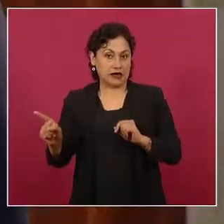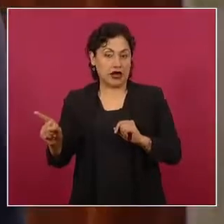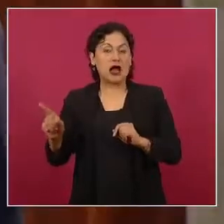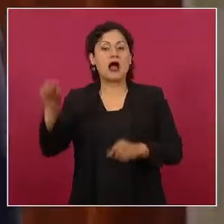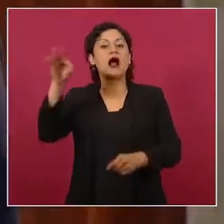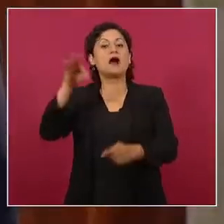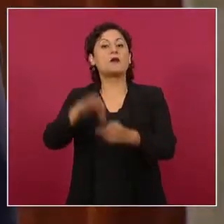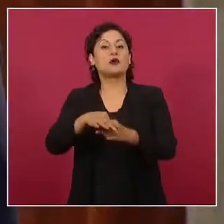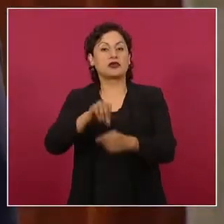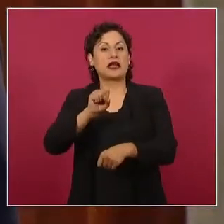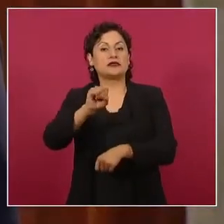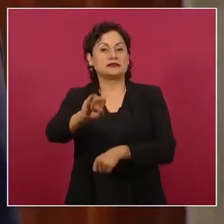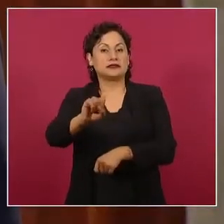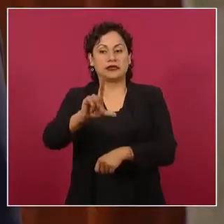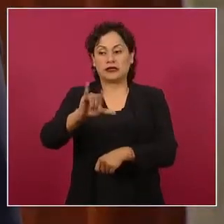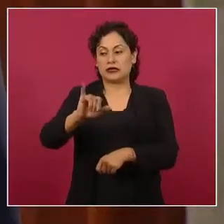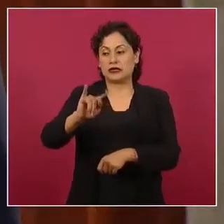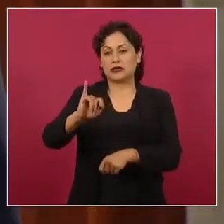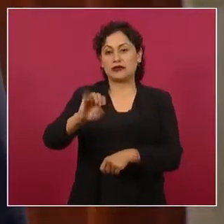¿sí?